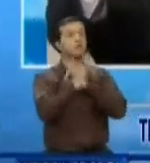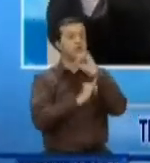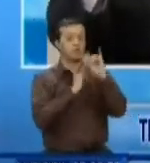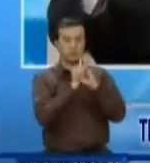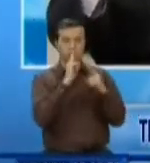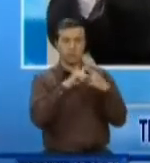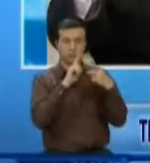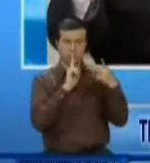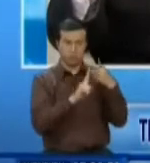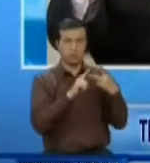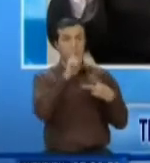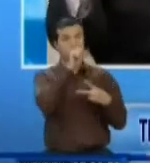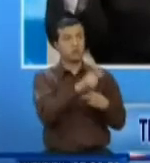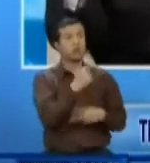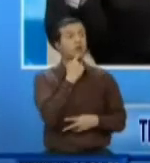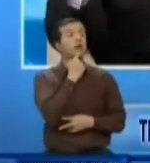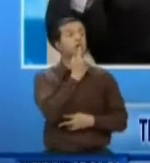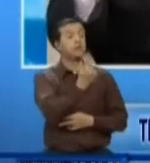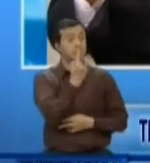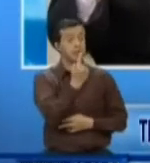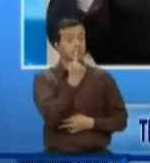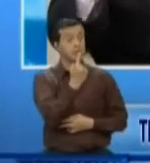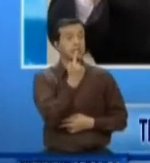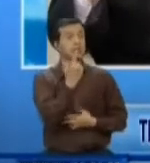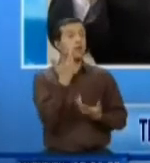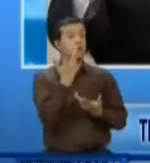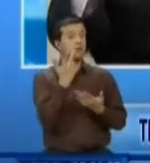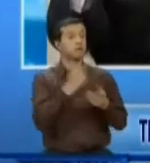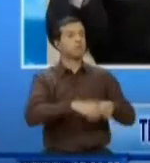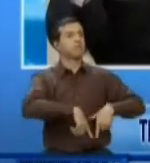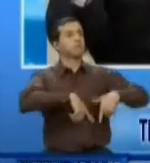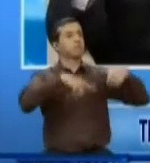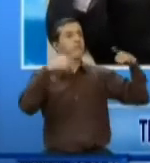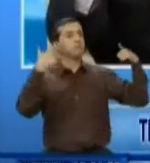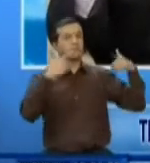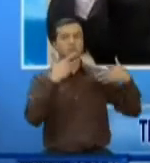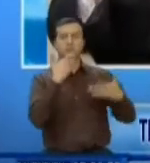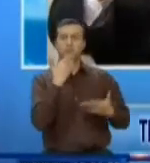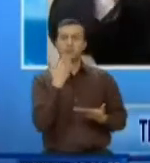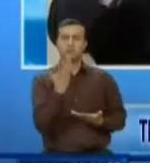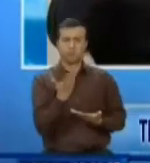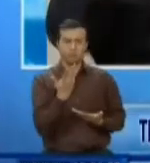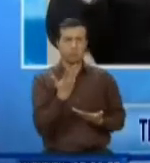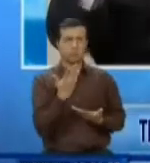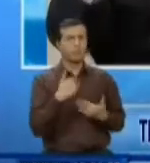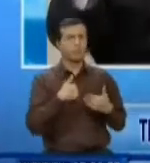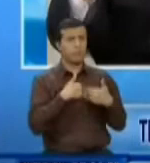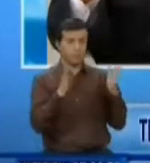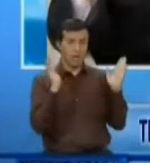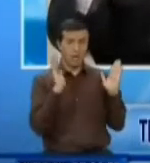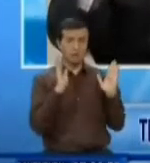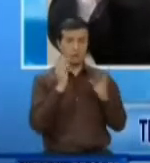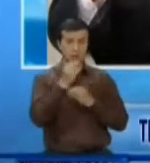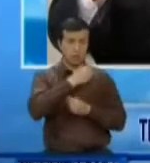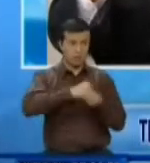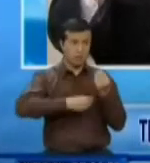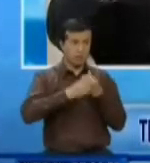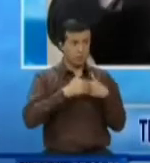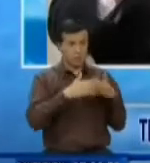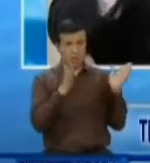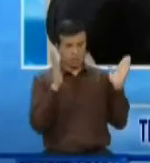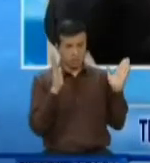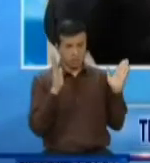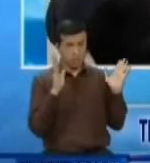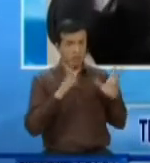cuando francisco la comida habla de máxima se refiere a la posibilidad de ampliar la dimensión de la inversión